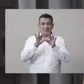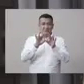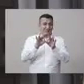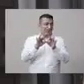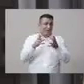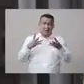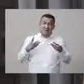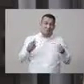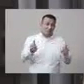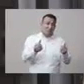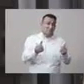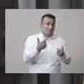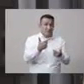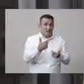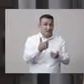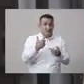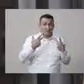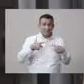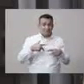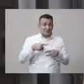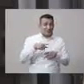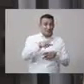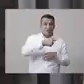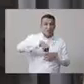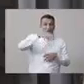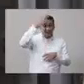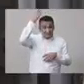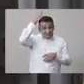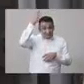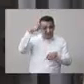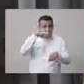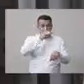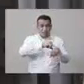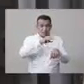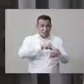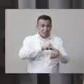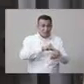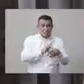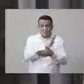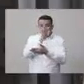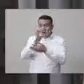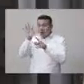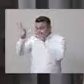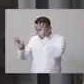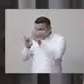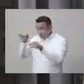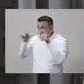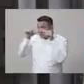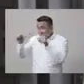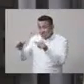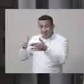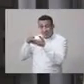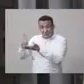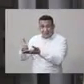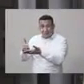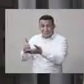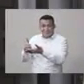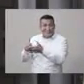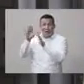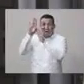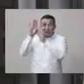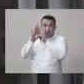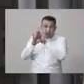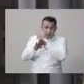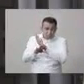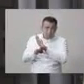posibilidad de contar con más recurso humano. Es decir, ya no hay más médicos y enfermeras disponibles